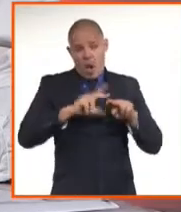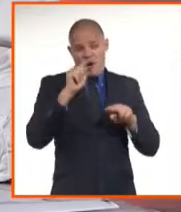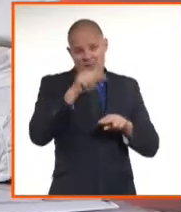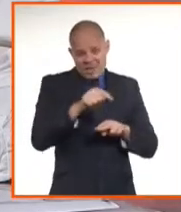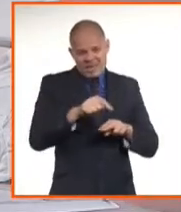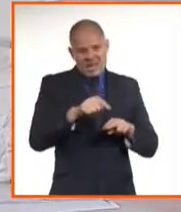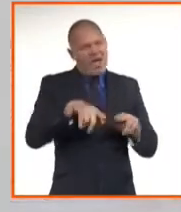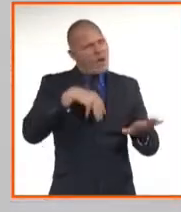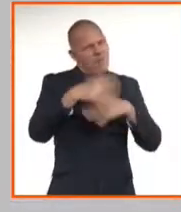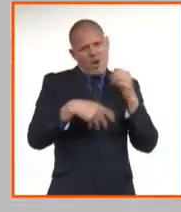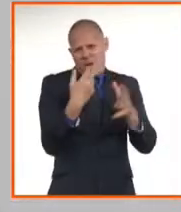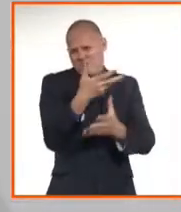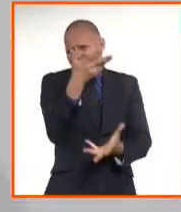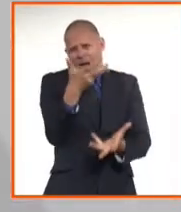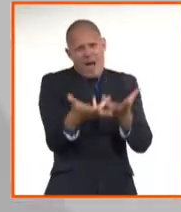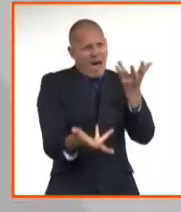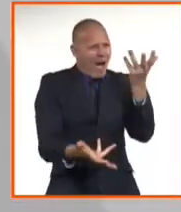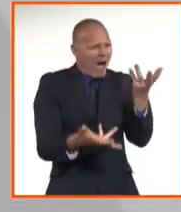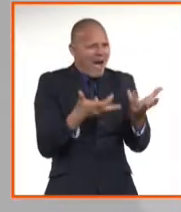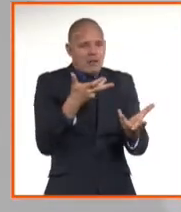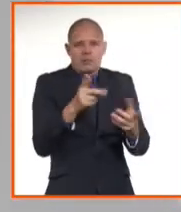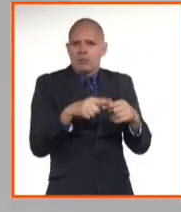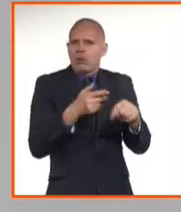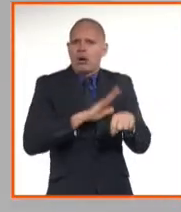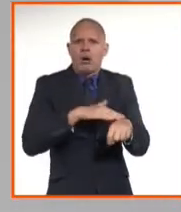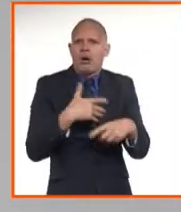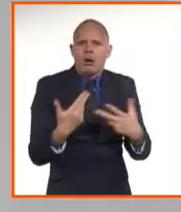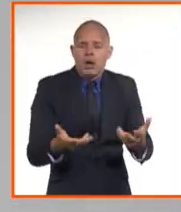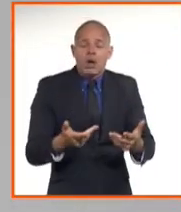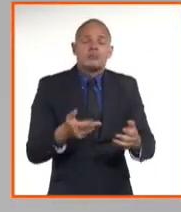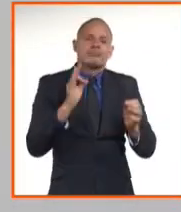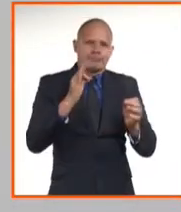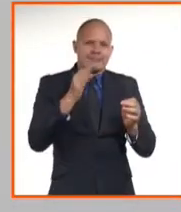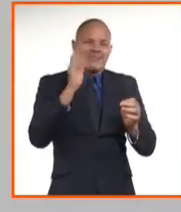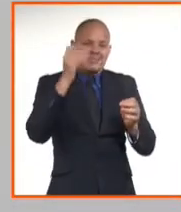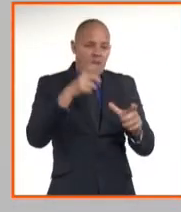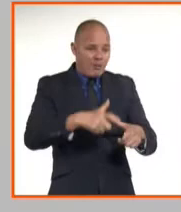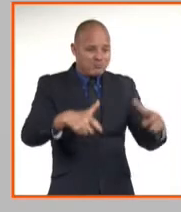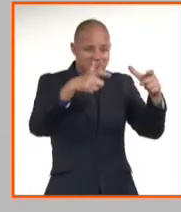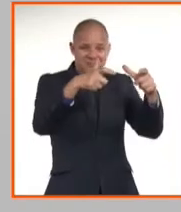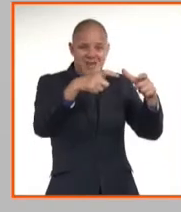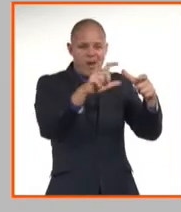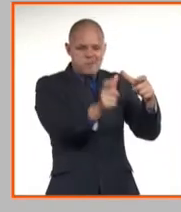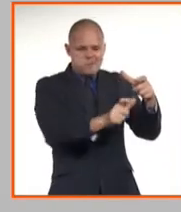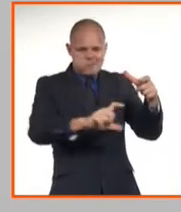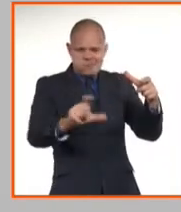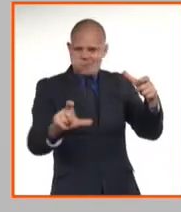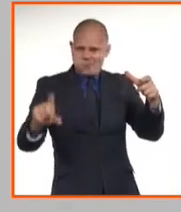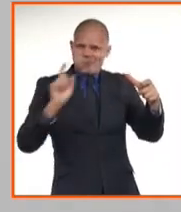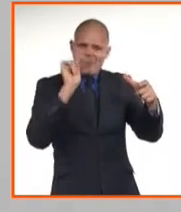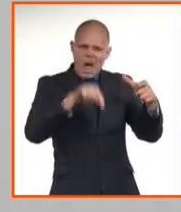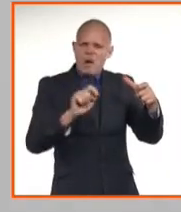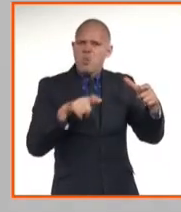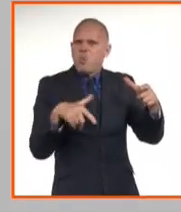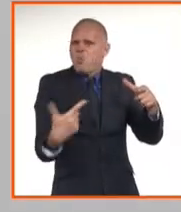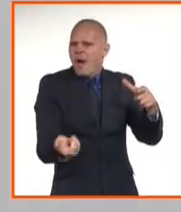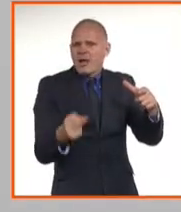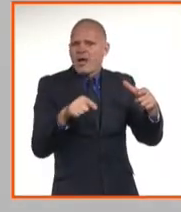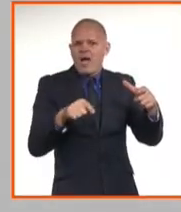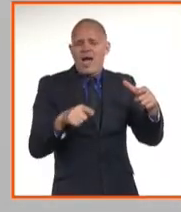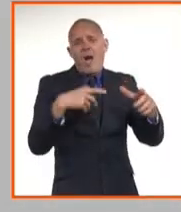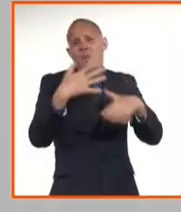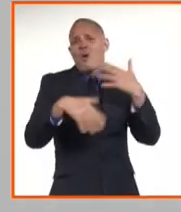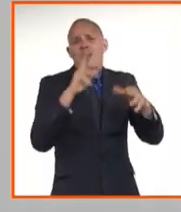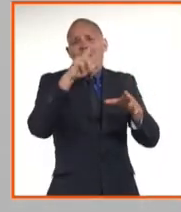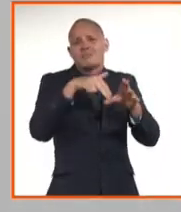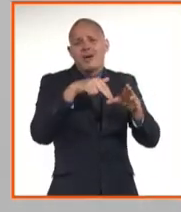Esto fue producto de una fractura en una tubería de combustible de retorno de los quemadores que